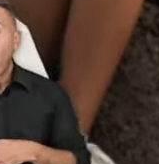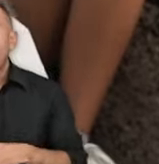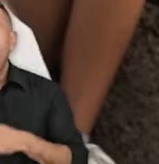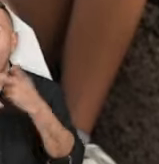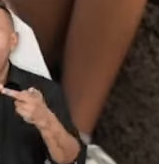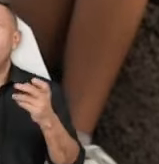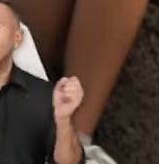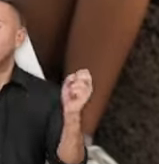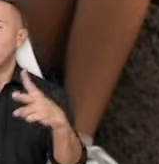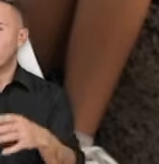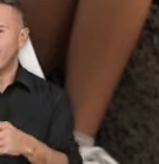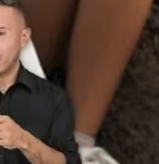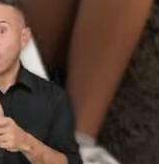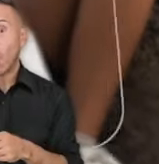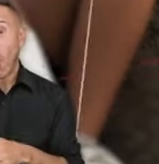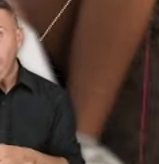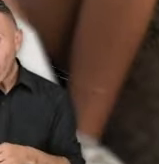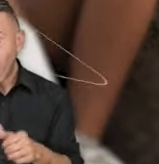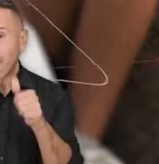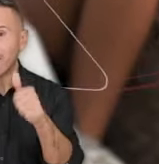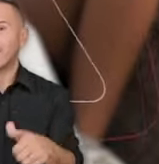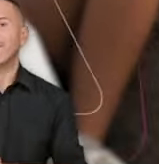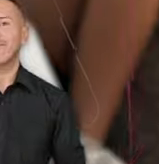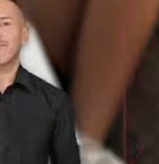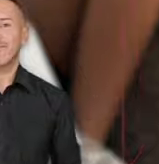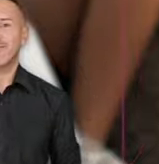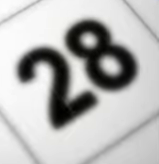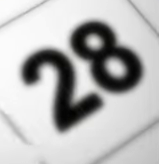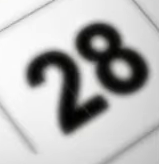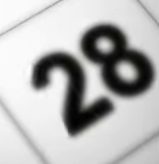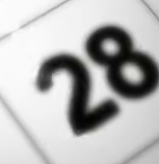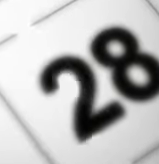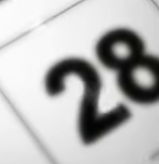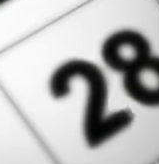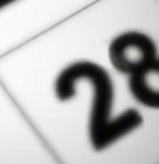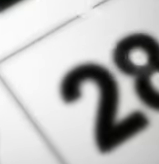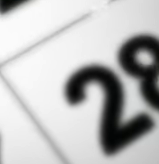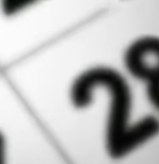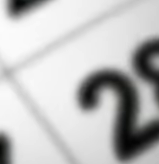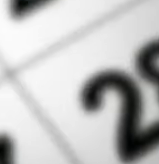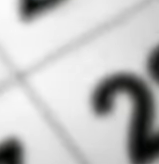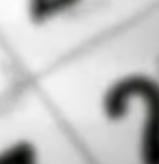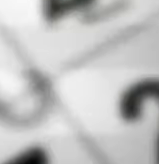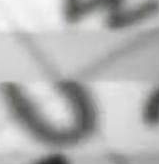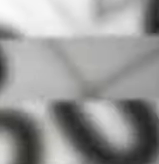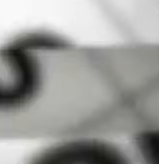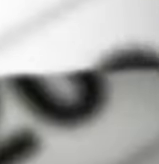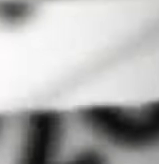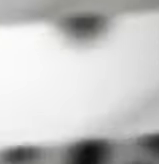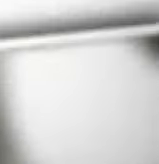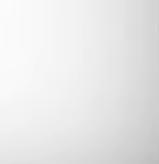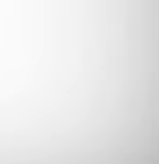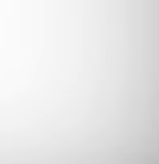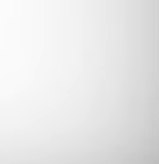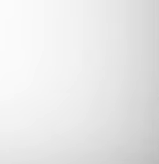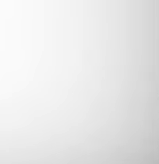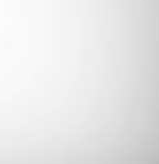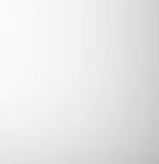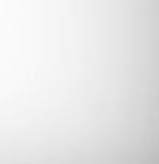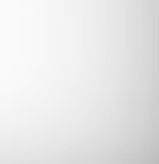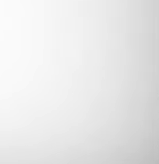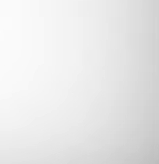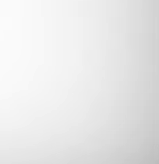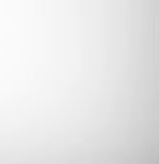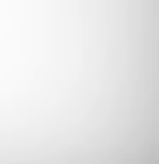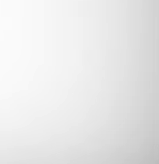¡Haz que tu voz se escuche! INE. El próximo 2 de junio de 2024, las y